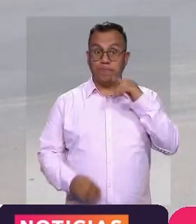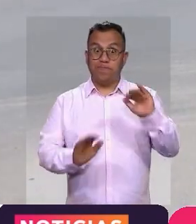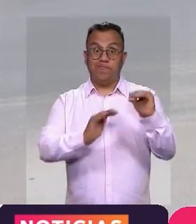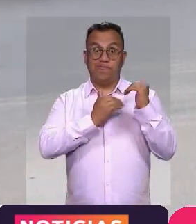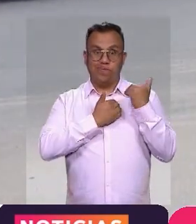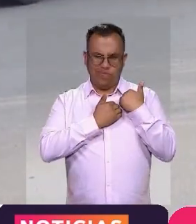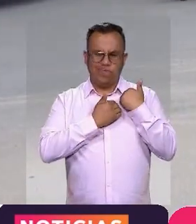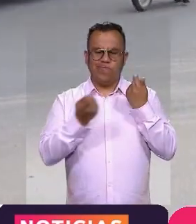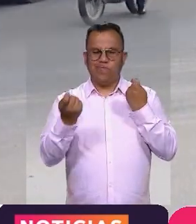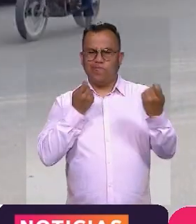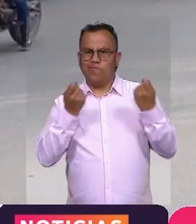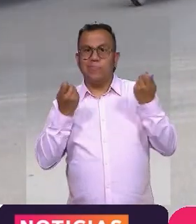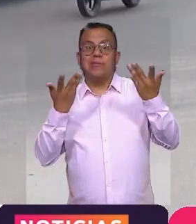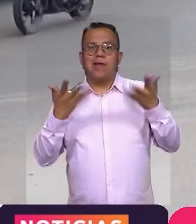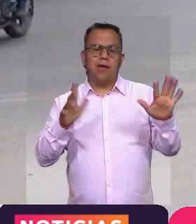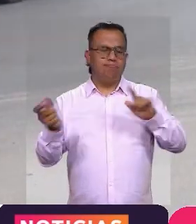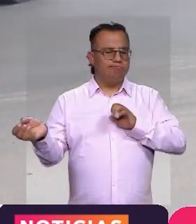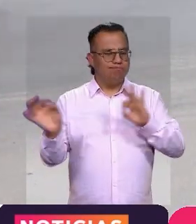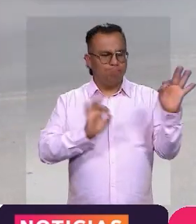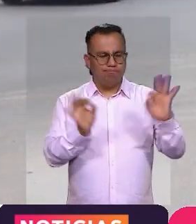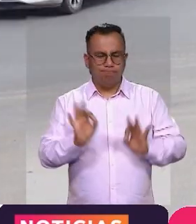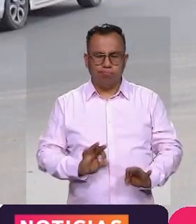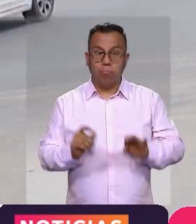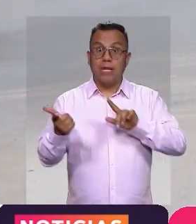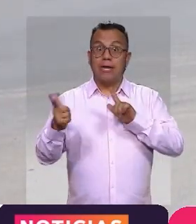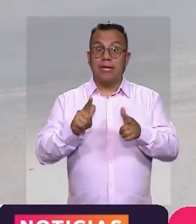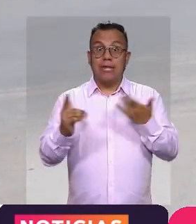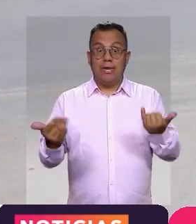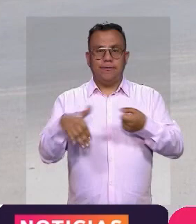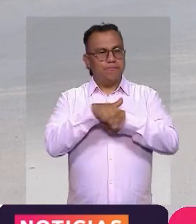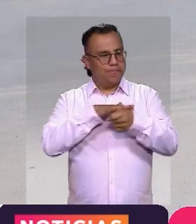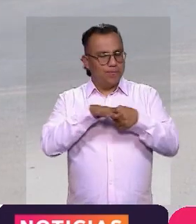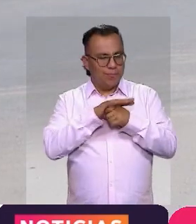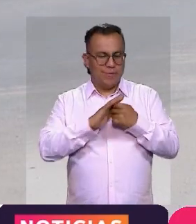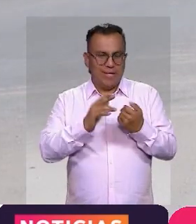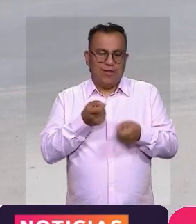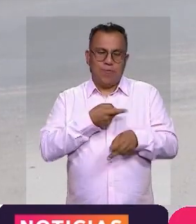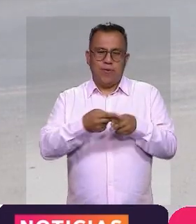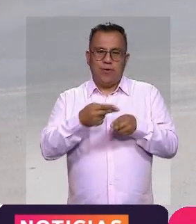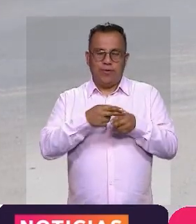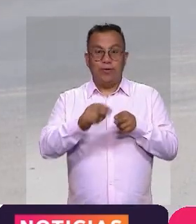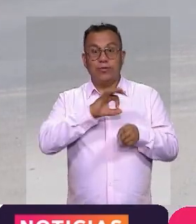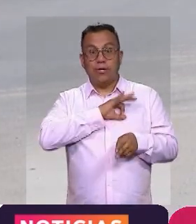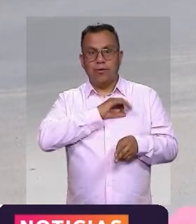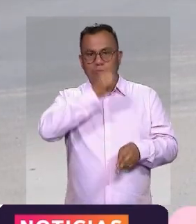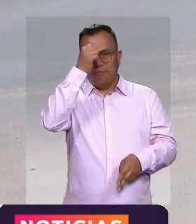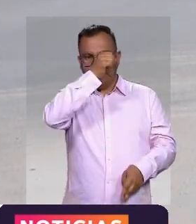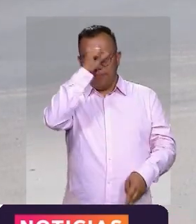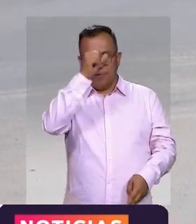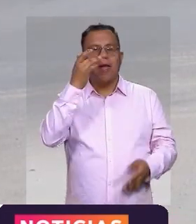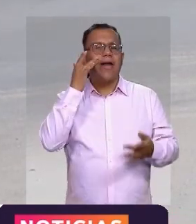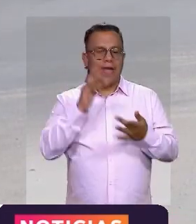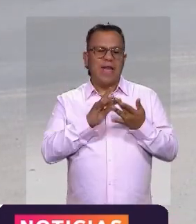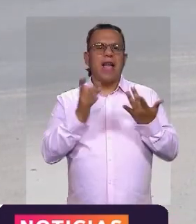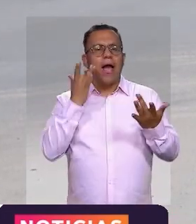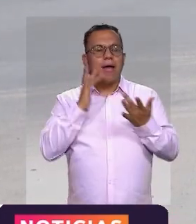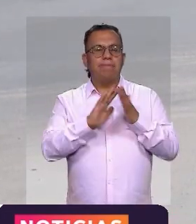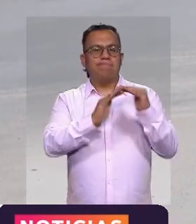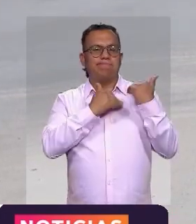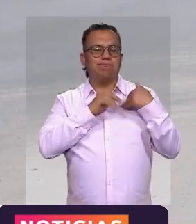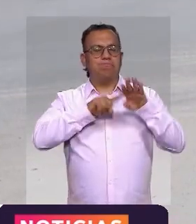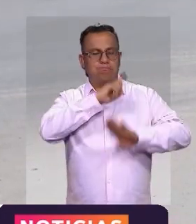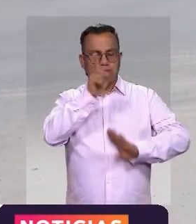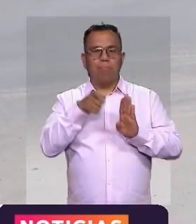transporte de Soacha ya tienen listo todo el dispositivo para lo que será este fin de semana. De hecho, habrá restricción para carga